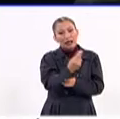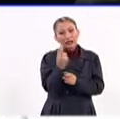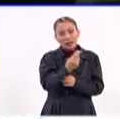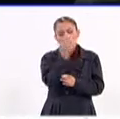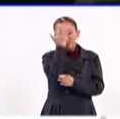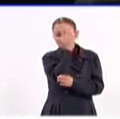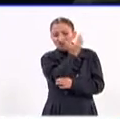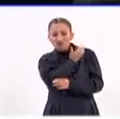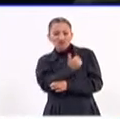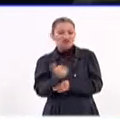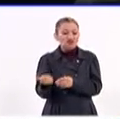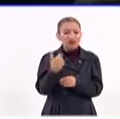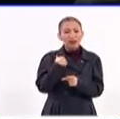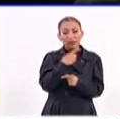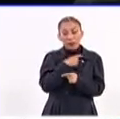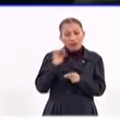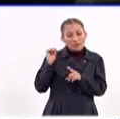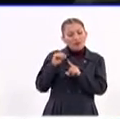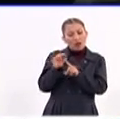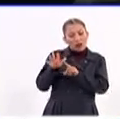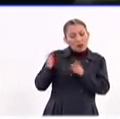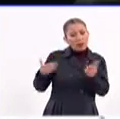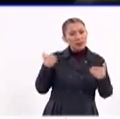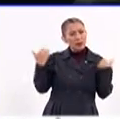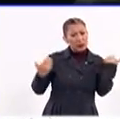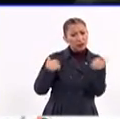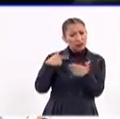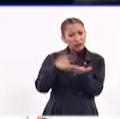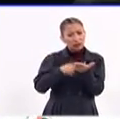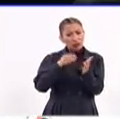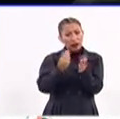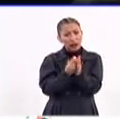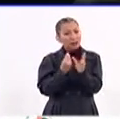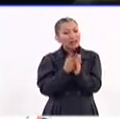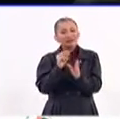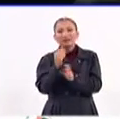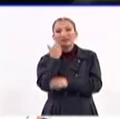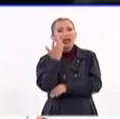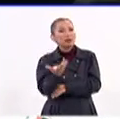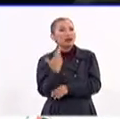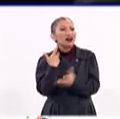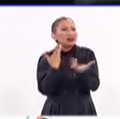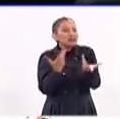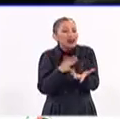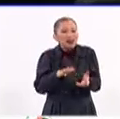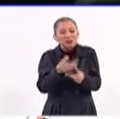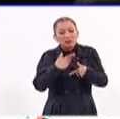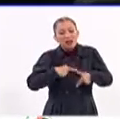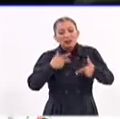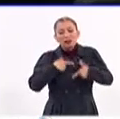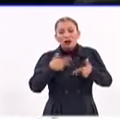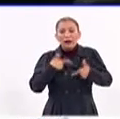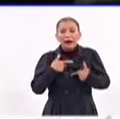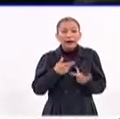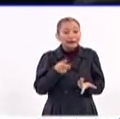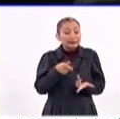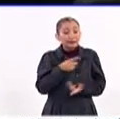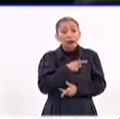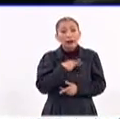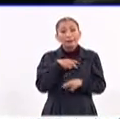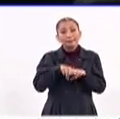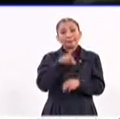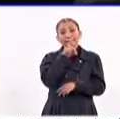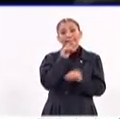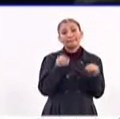y competencias se tienen que estimular de una forma divertida en la clase. Ya no queremos generar ciudadanos que solamente